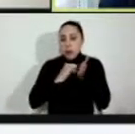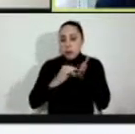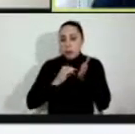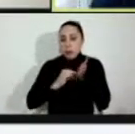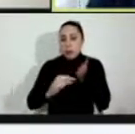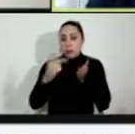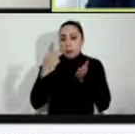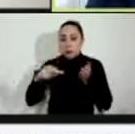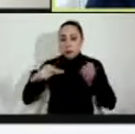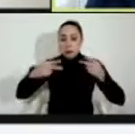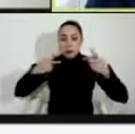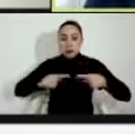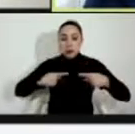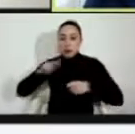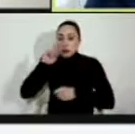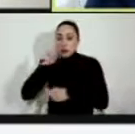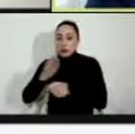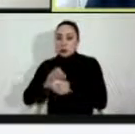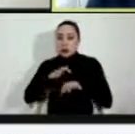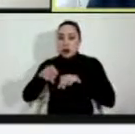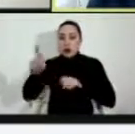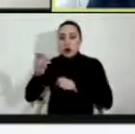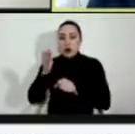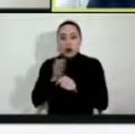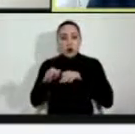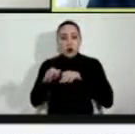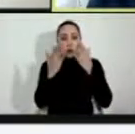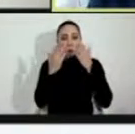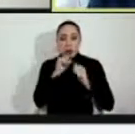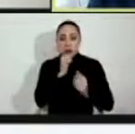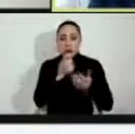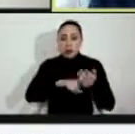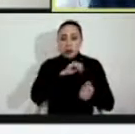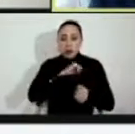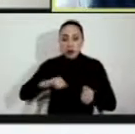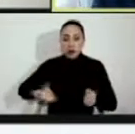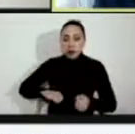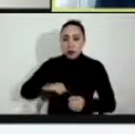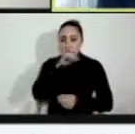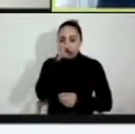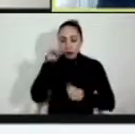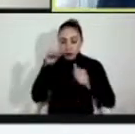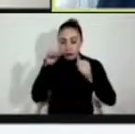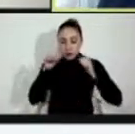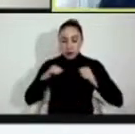públicos inhabilitados. Por su atención, muchas gracias. Es cuanto, diputada presidenta.